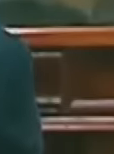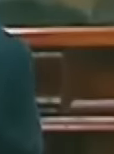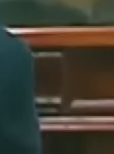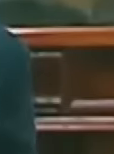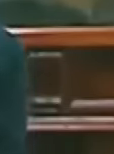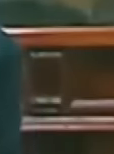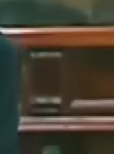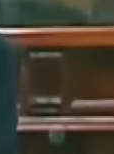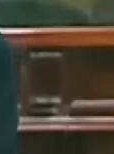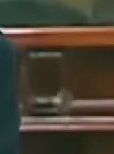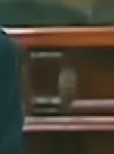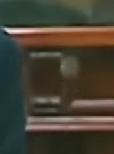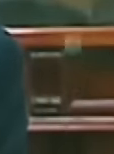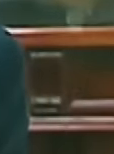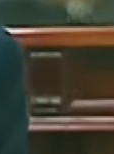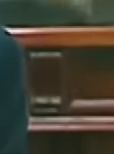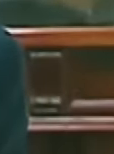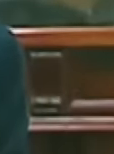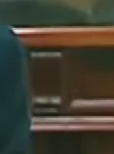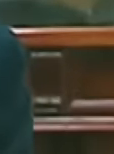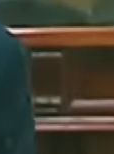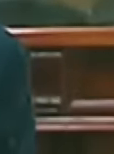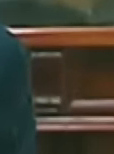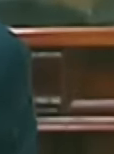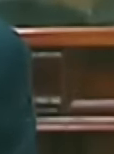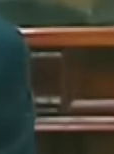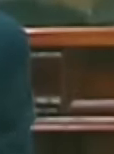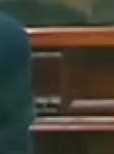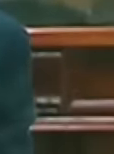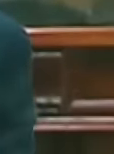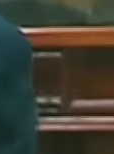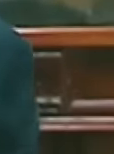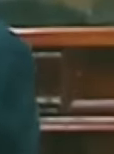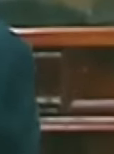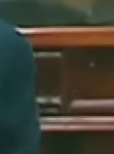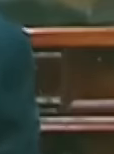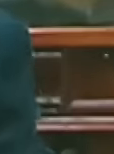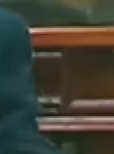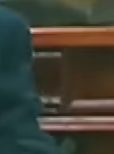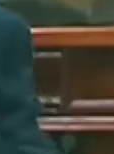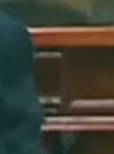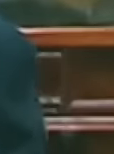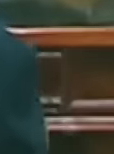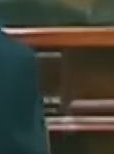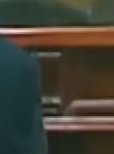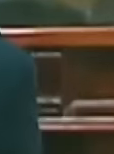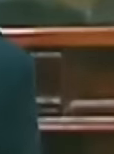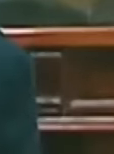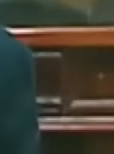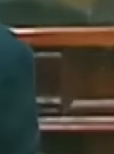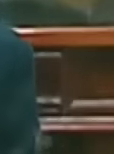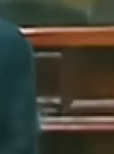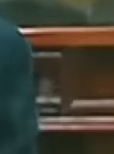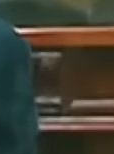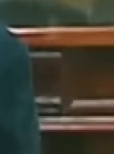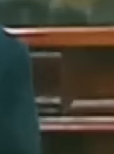avanzando de una fase a la otra, rumbo a la independencia plena de